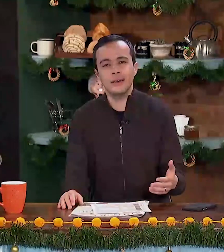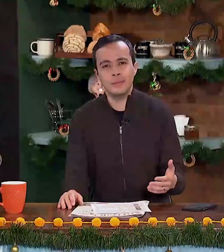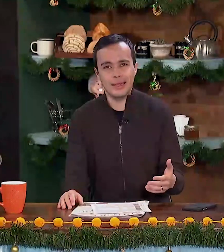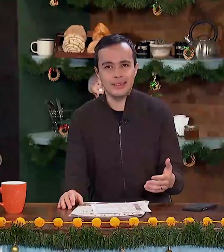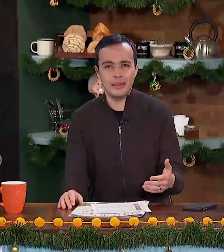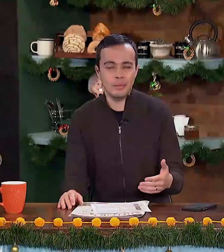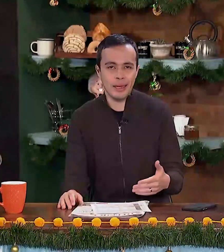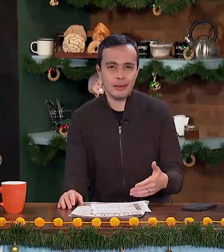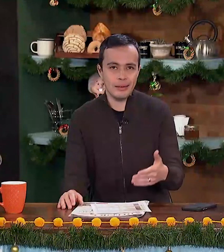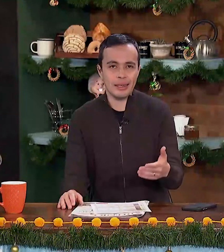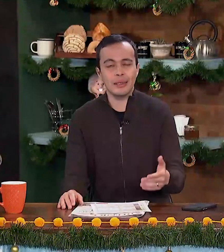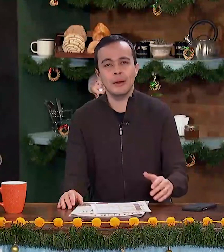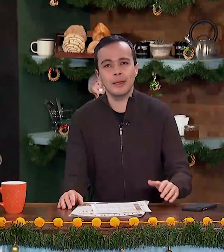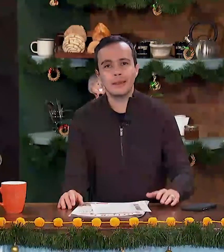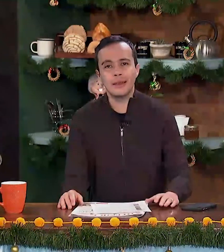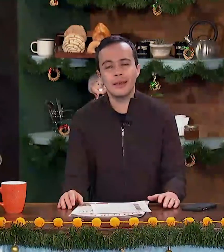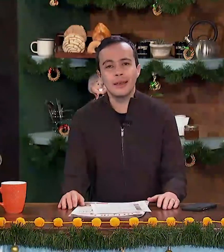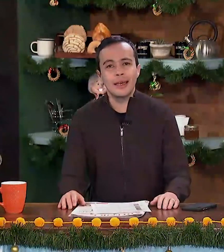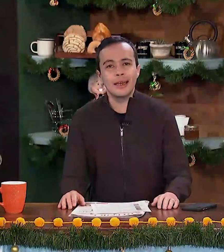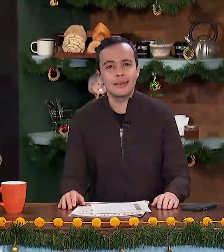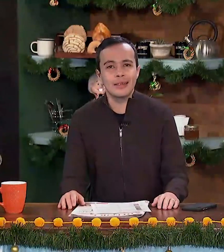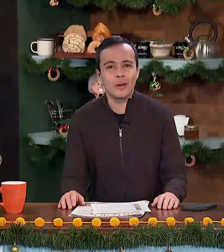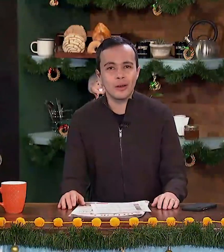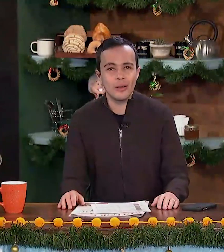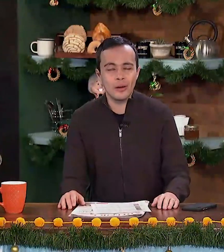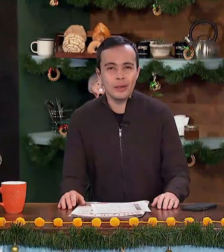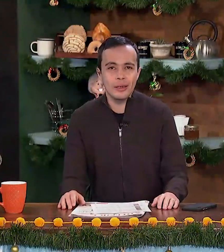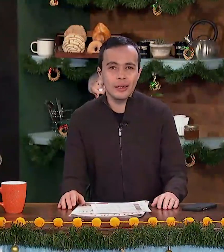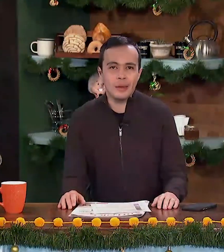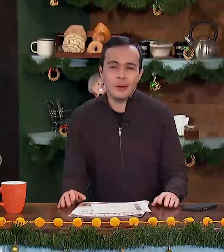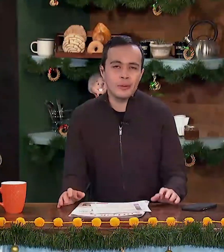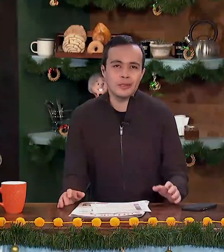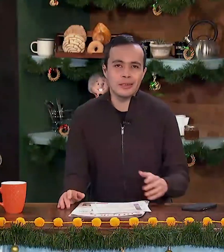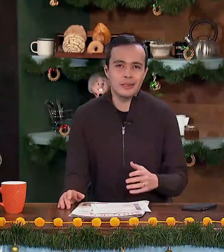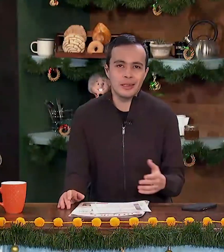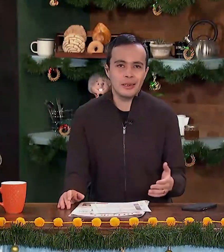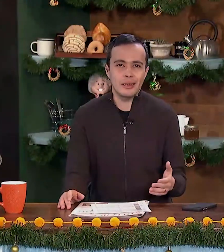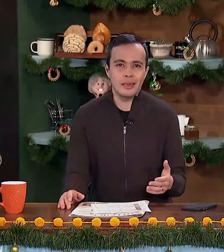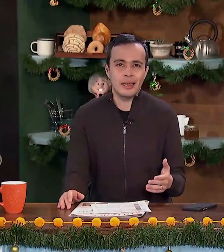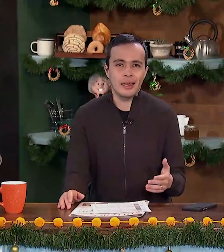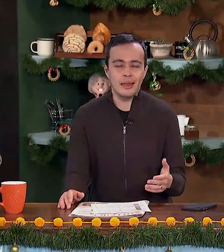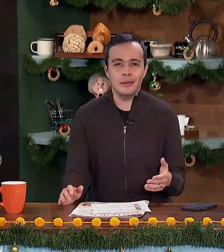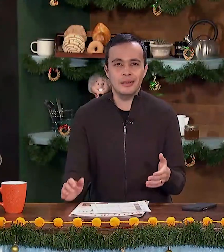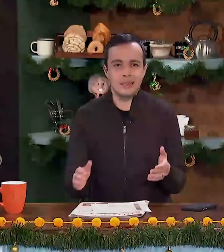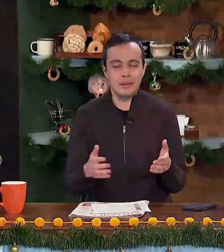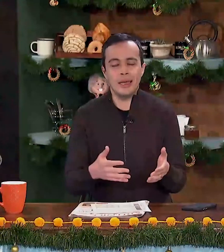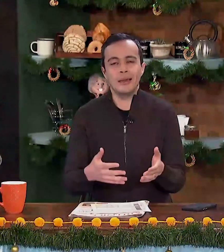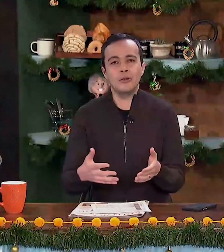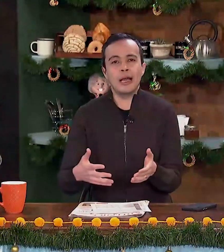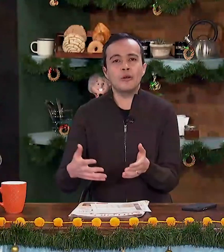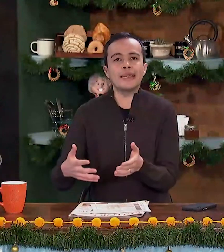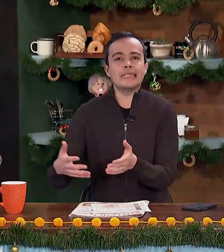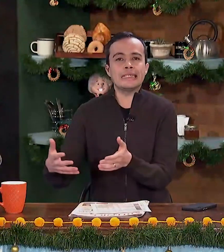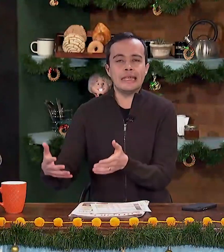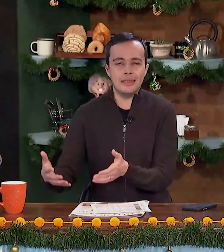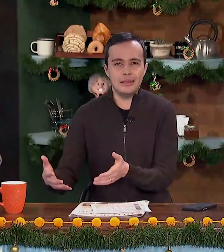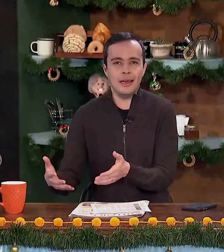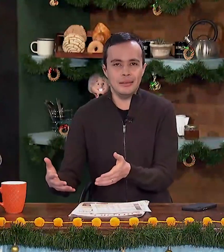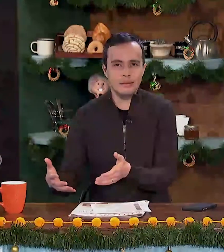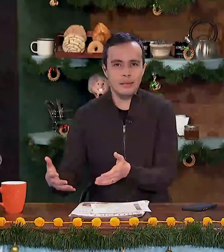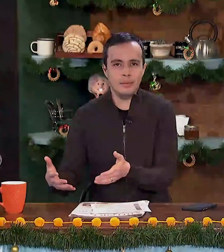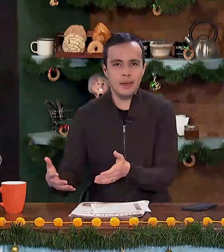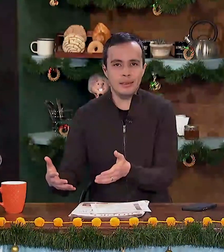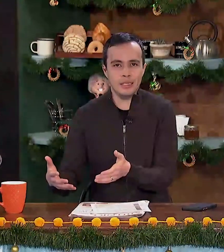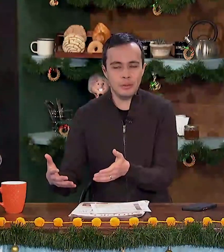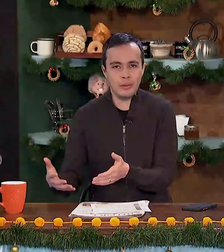significa participar activamente en este corredor. Y bueno, pues insistir que si bien hay una